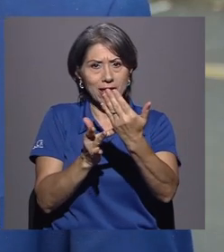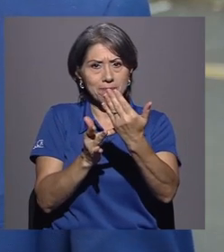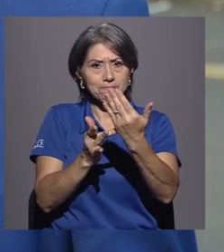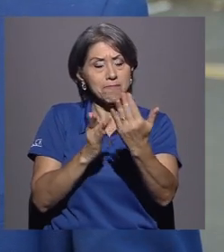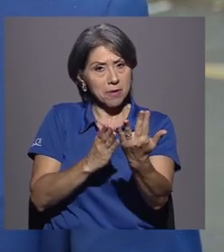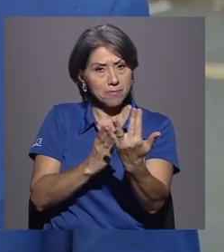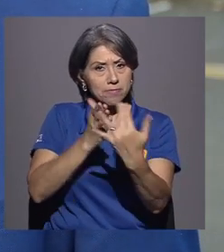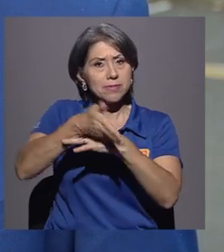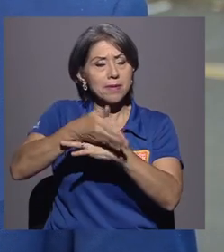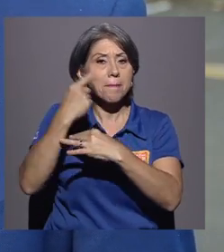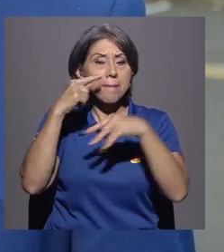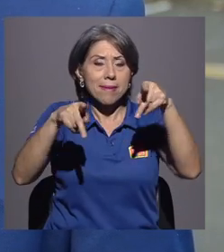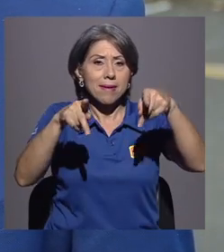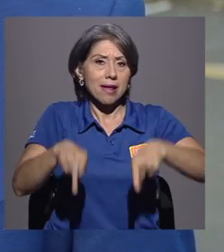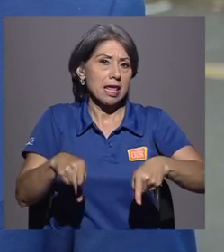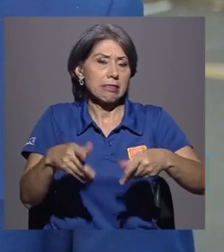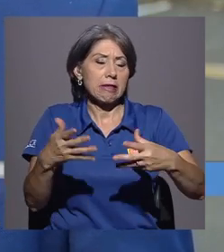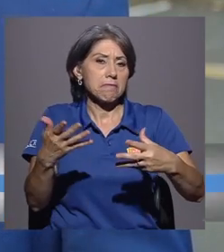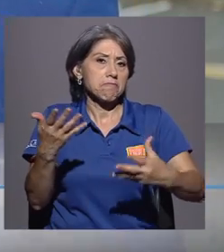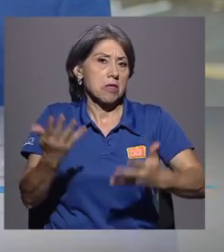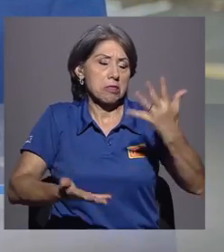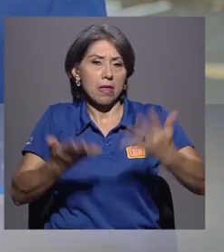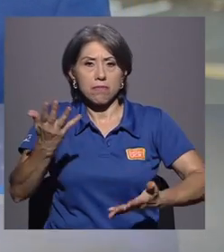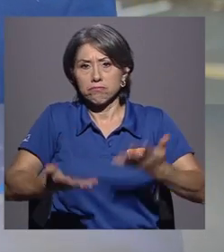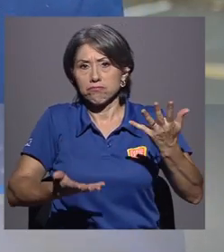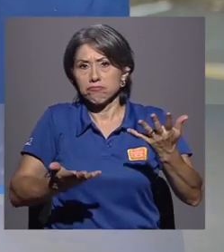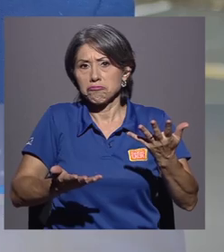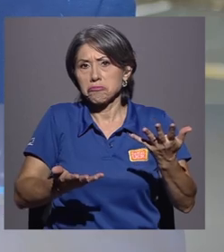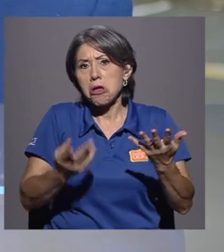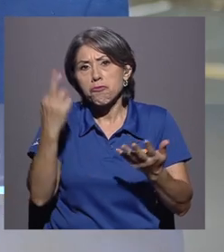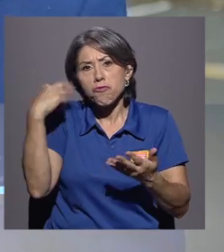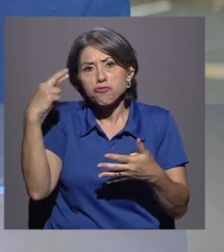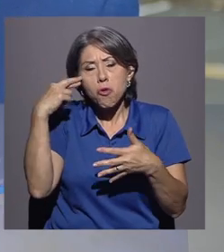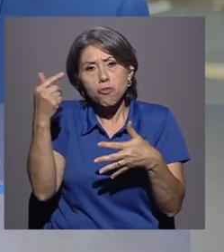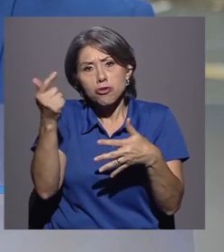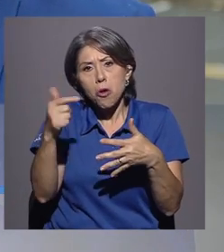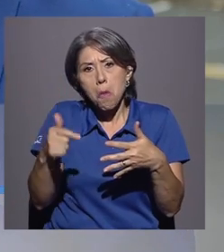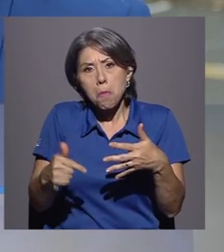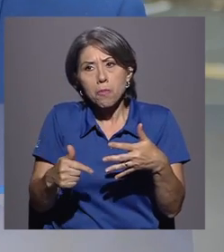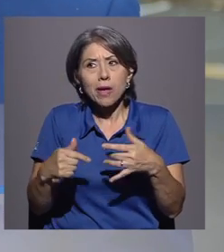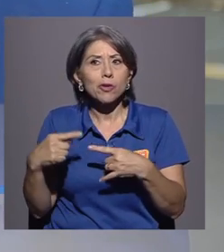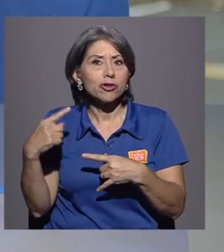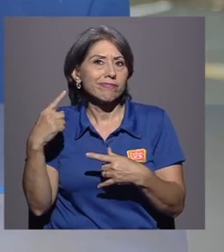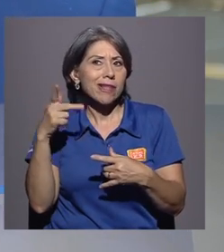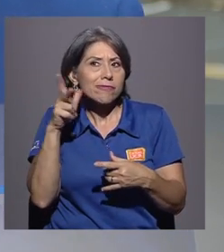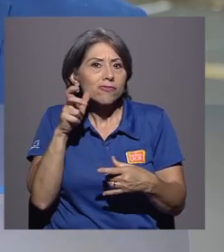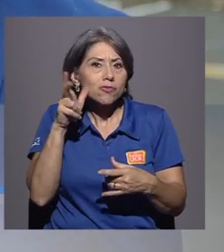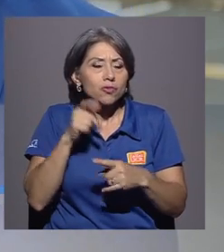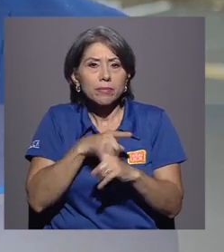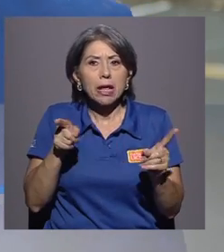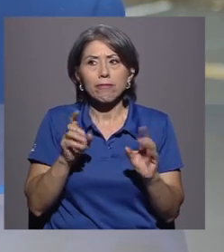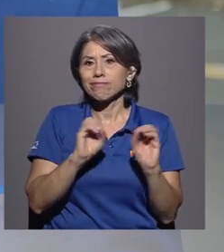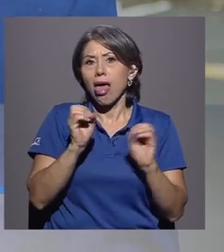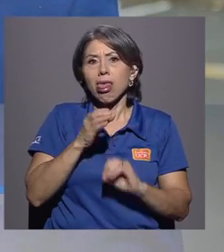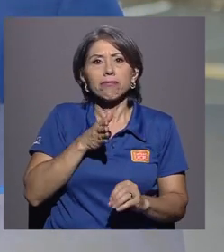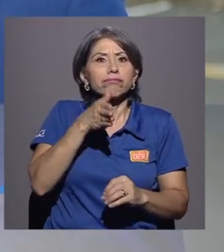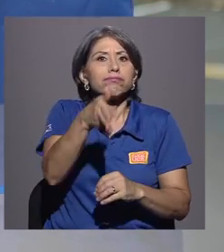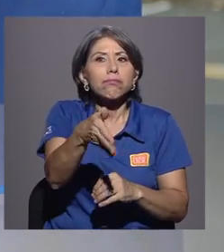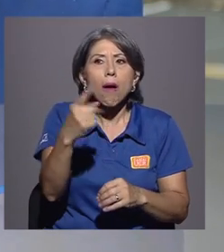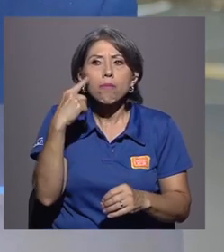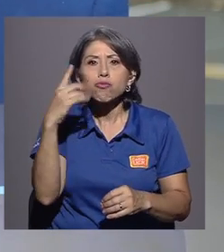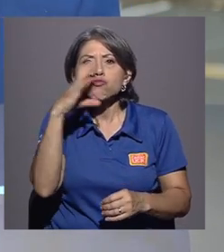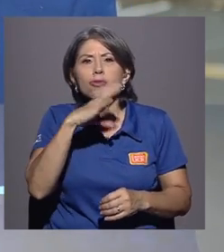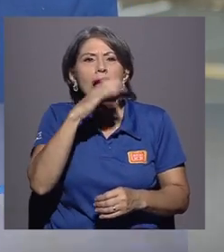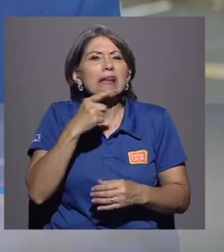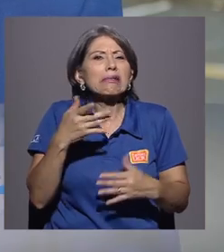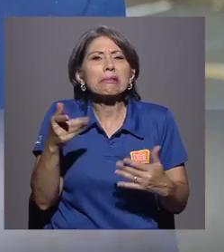hacerla accesible a la gente que normalmente, tal vez por algunas razones, escuchan pero no se dan a la tarea de tener tiempo de ir a buscar de qué se